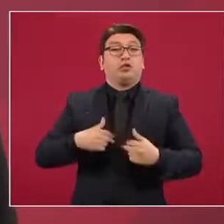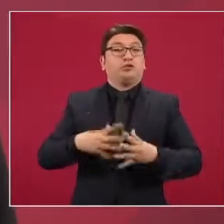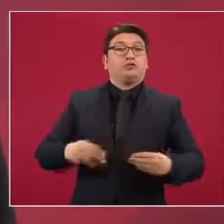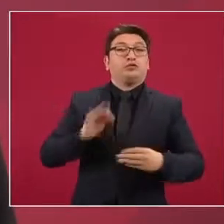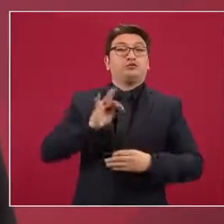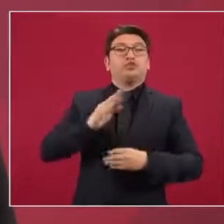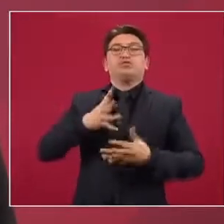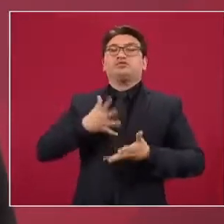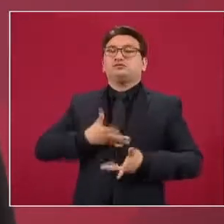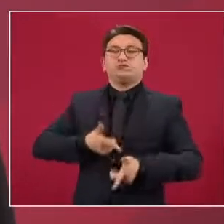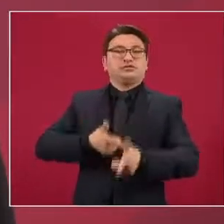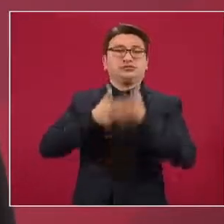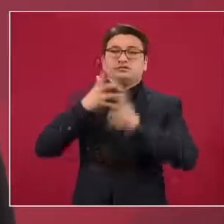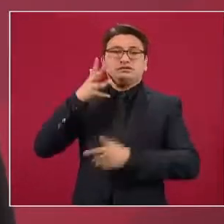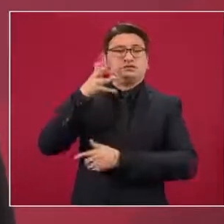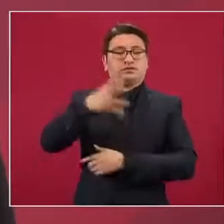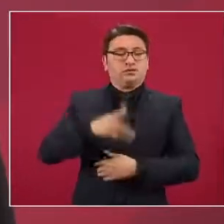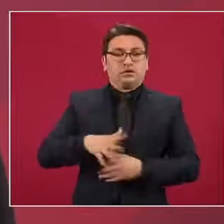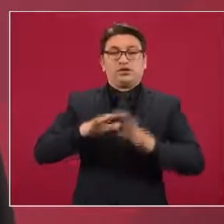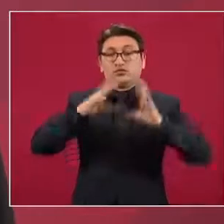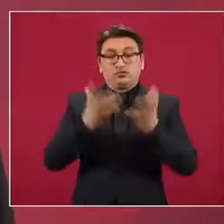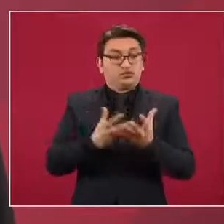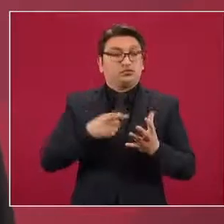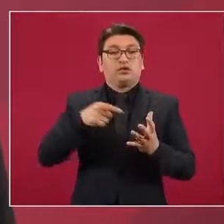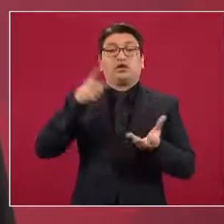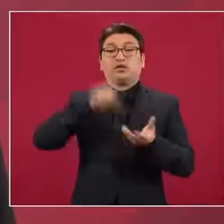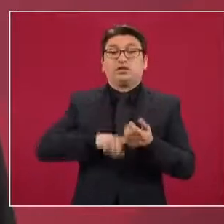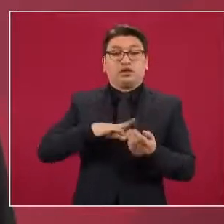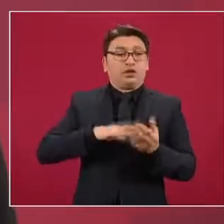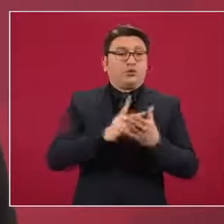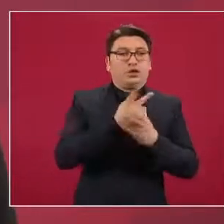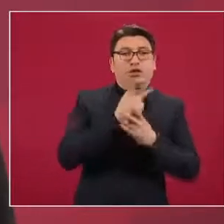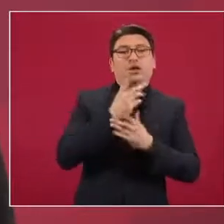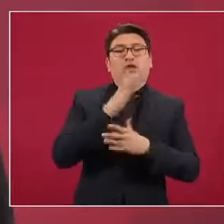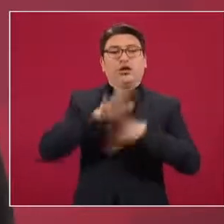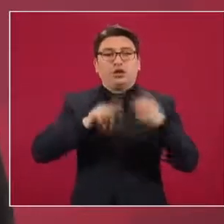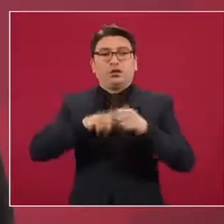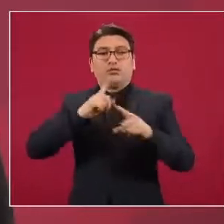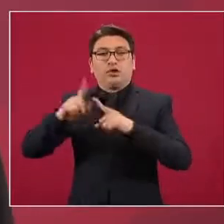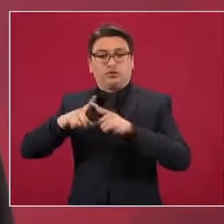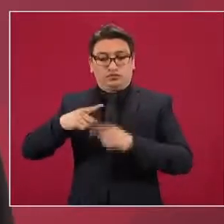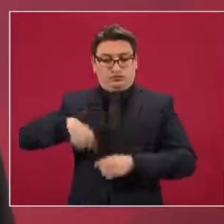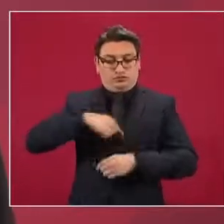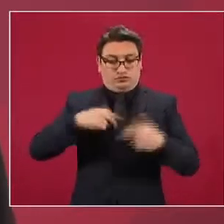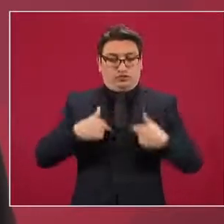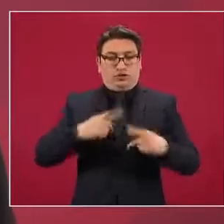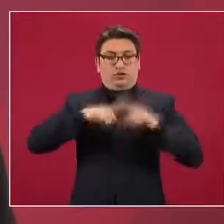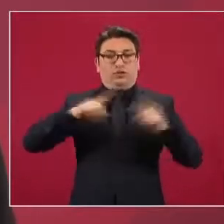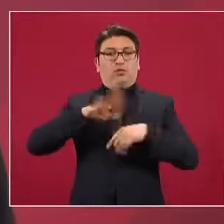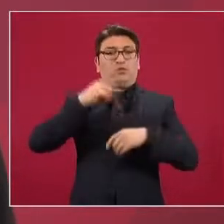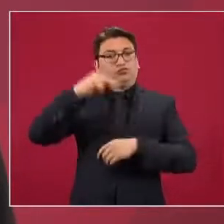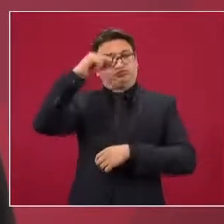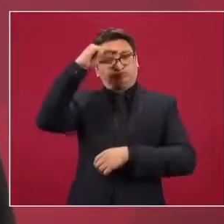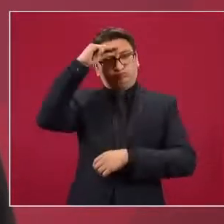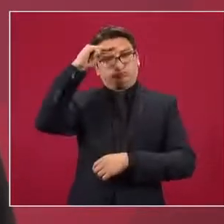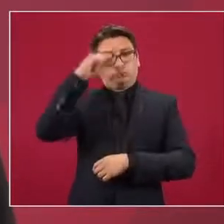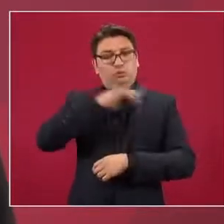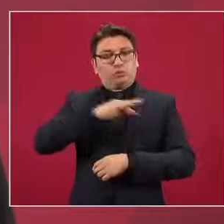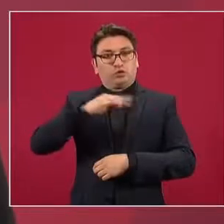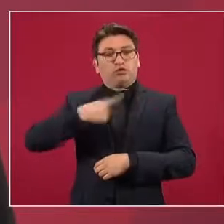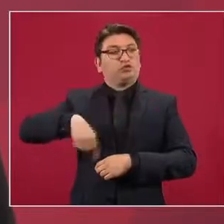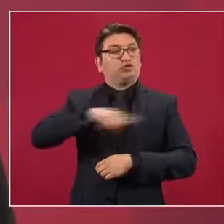las plantas y de los otros animales nos distinguen el intelecto y una capacidad cualitativamente mayor para transformar